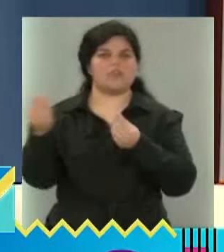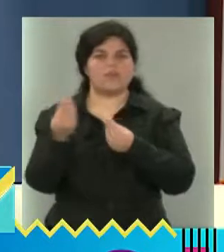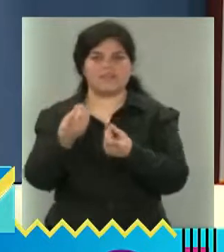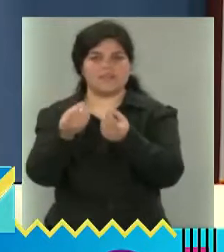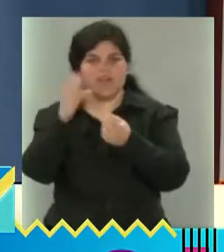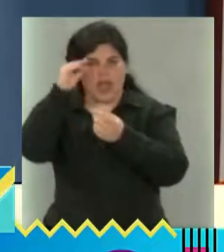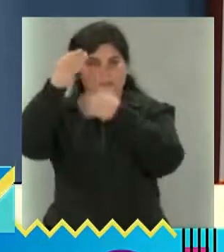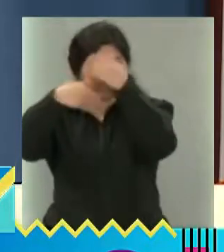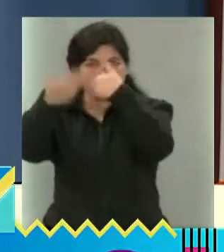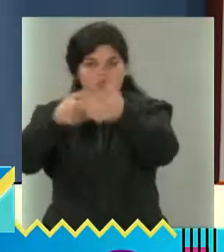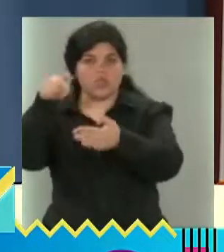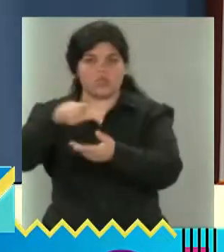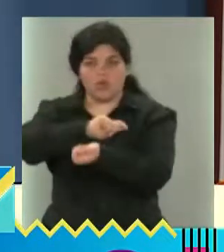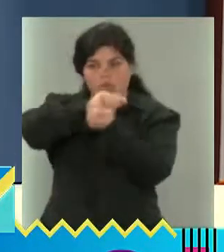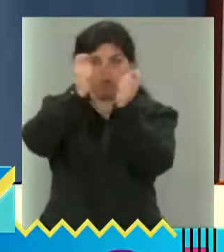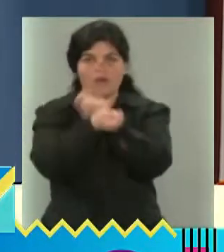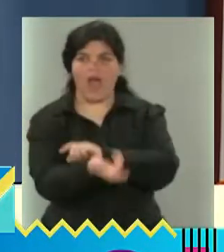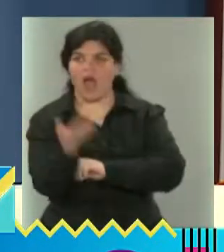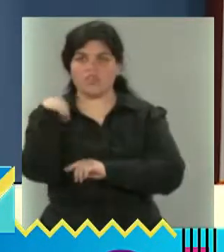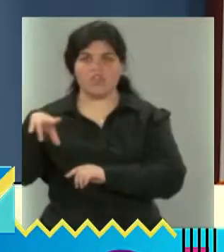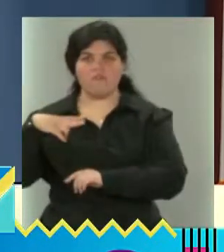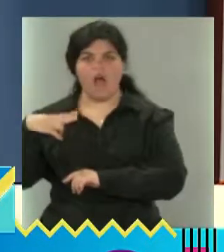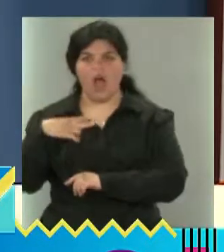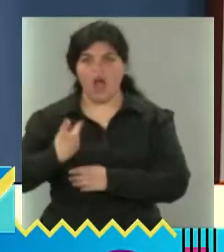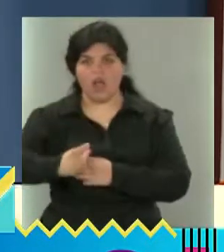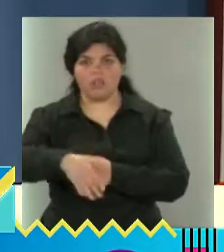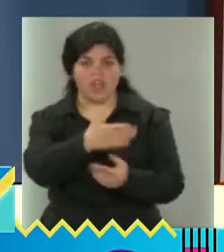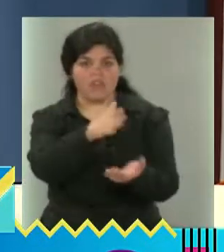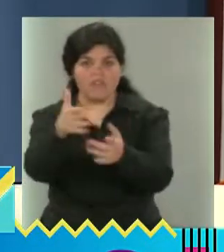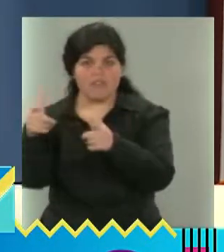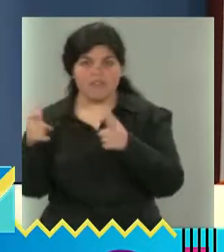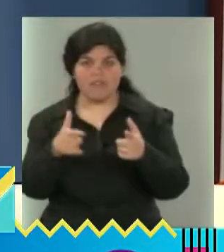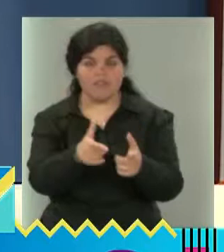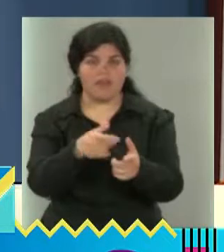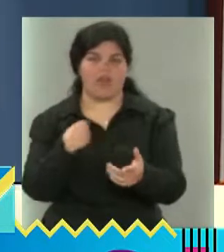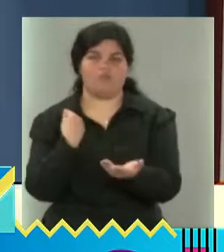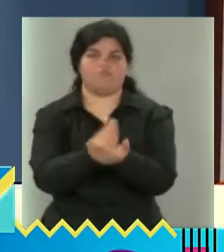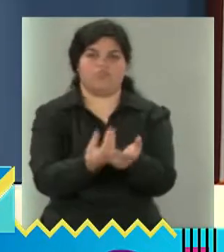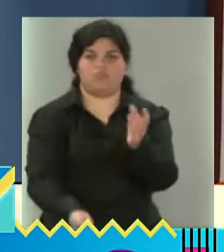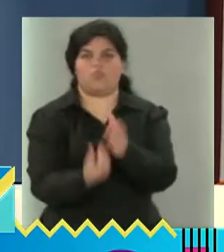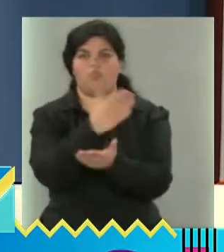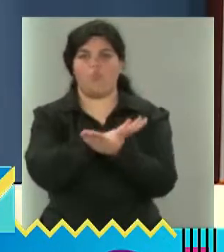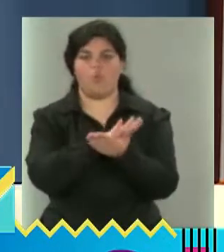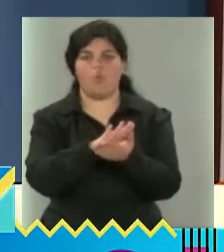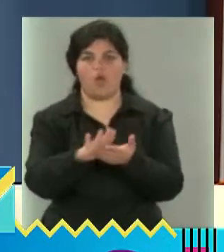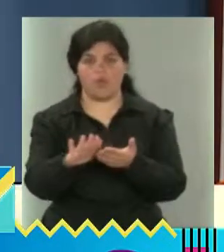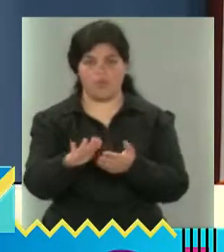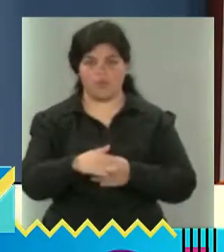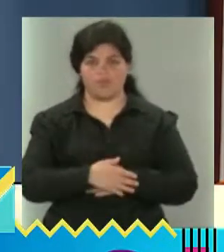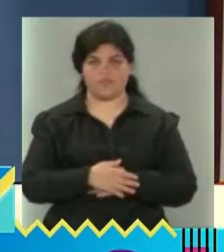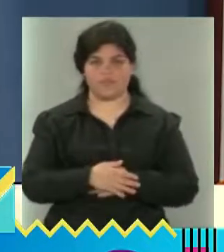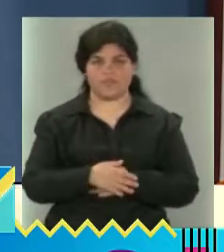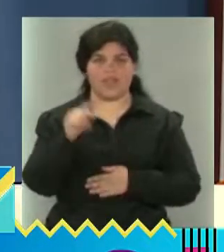de reemplazar una necesidad que se estaba surgiendo y hoy día es una cuestión que no podemos dejar de